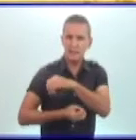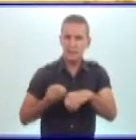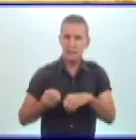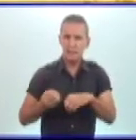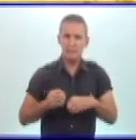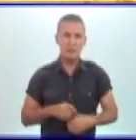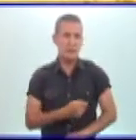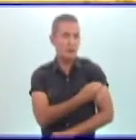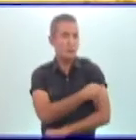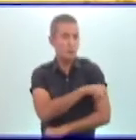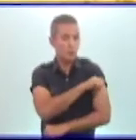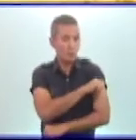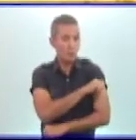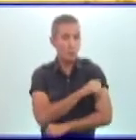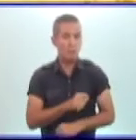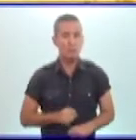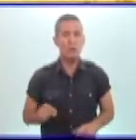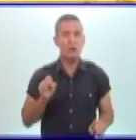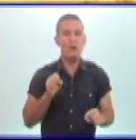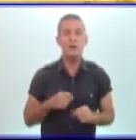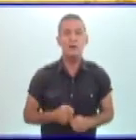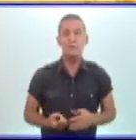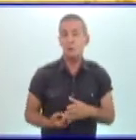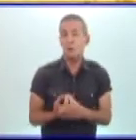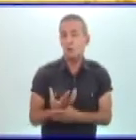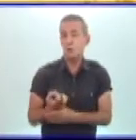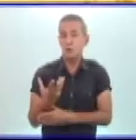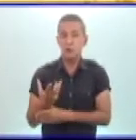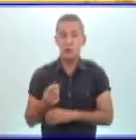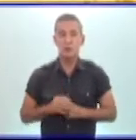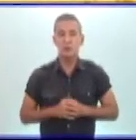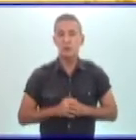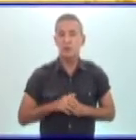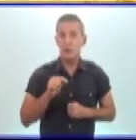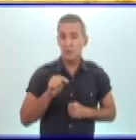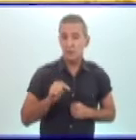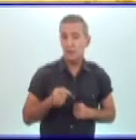imponer lo que según para ellos era moderno.